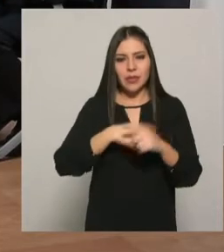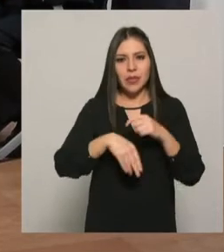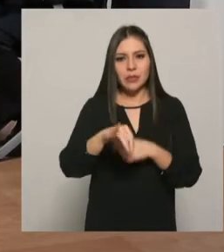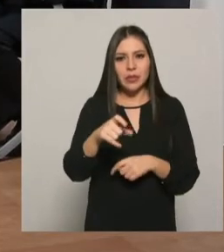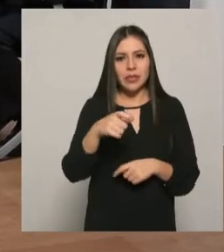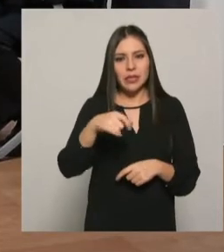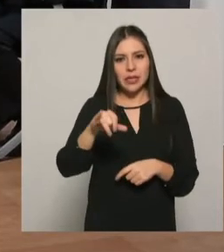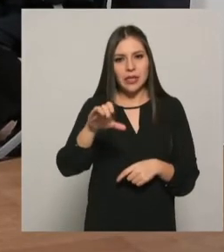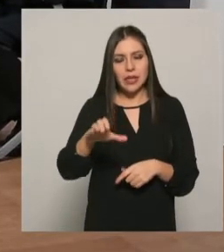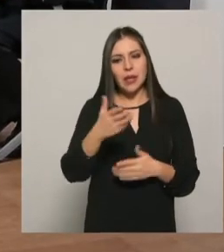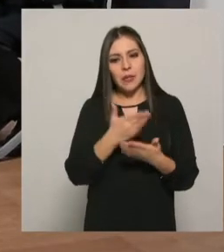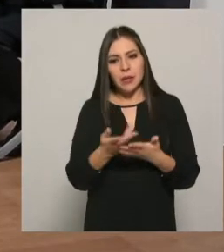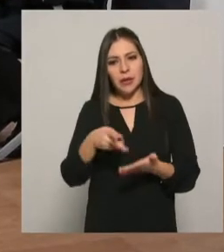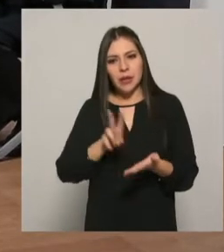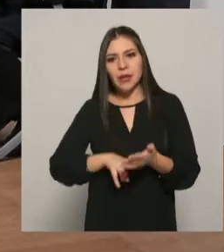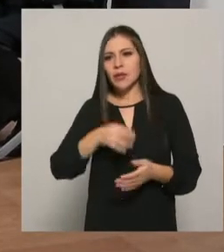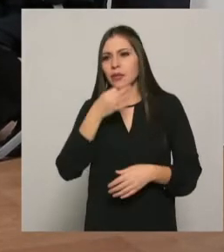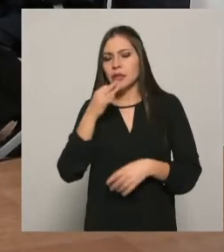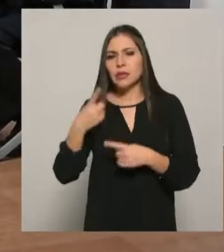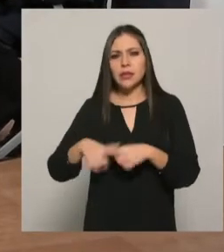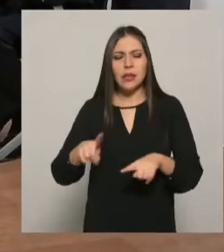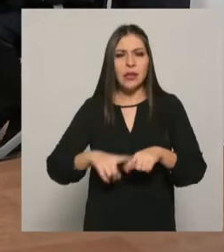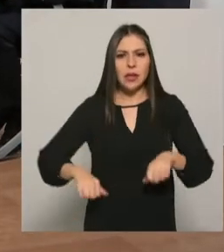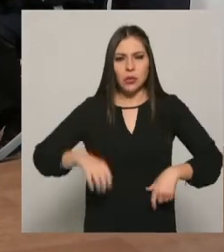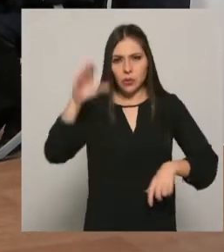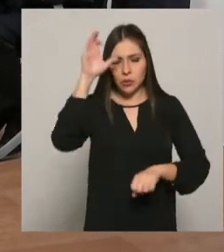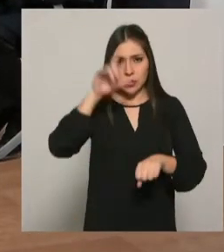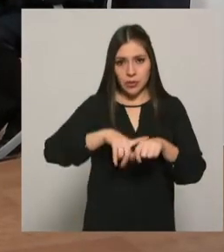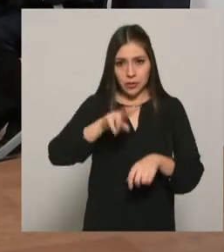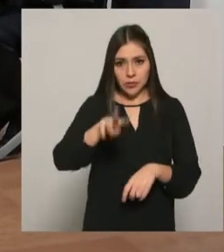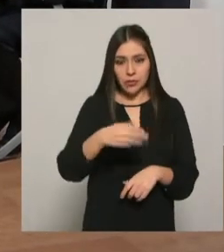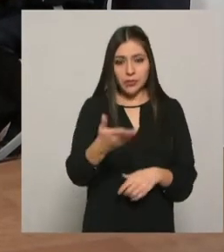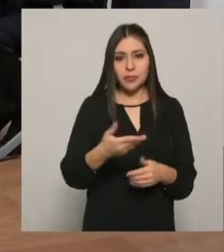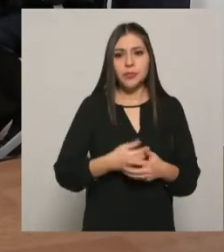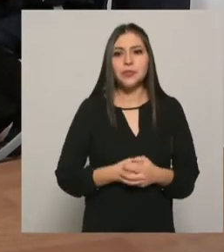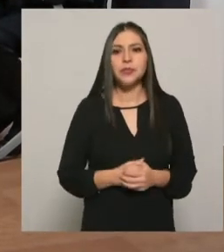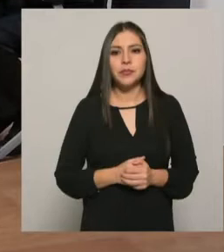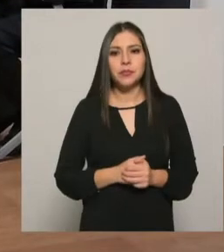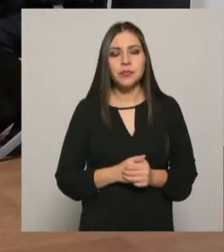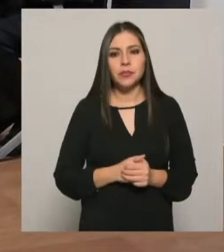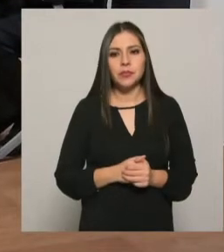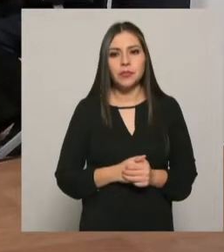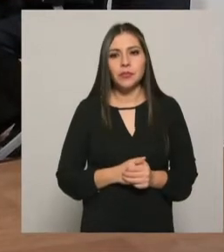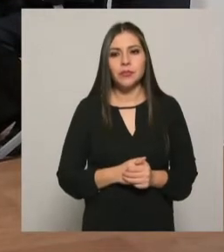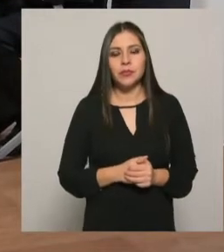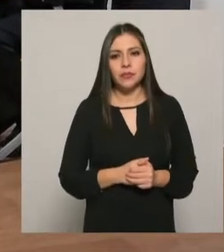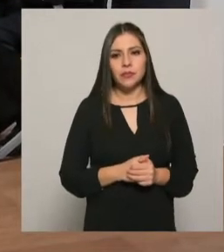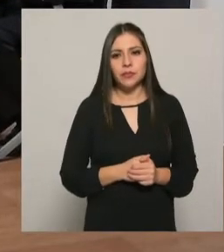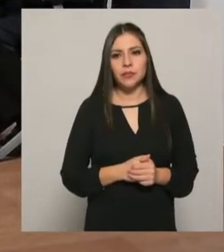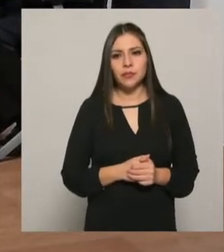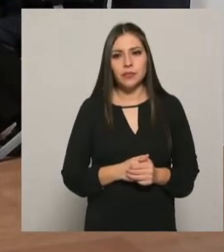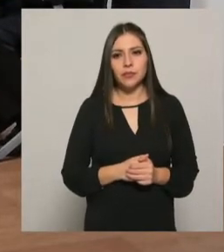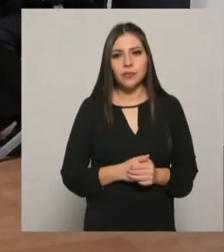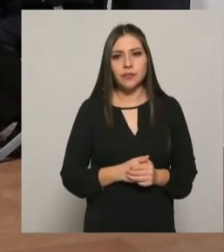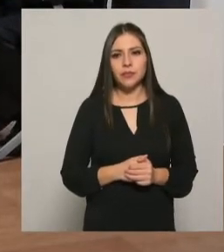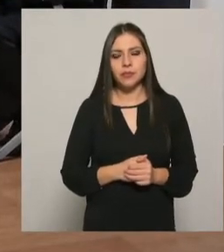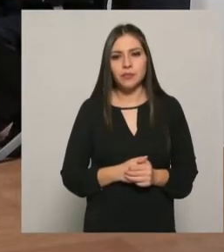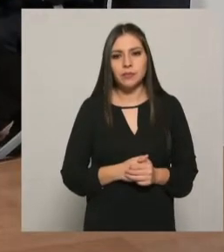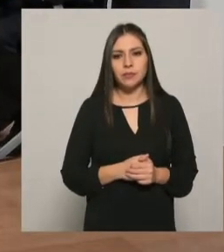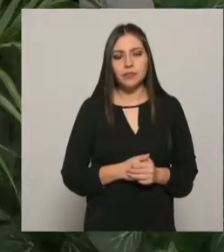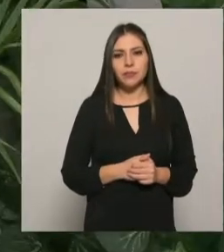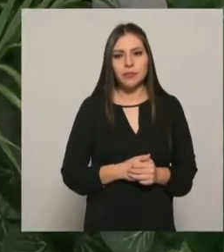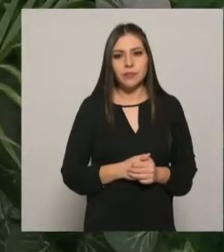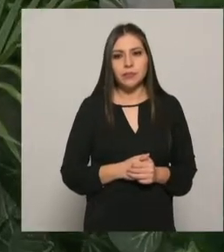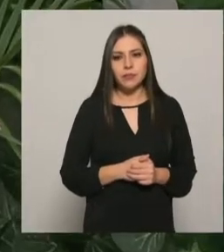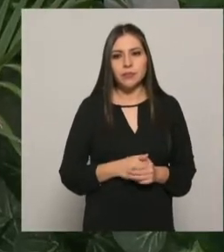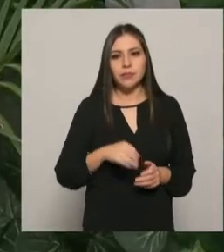hay festividades y aparte otro tipo de actividades culturales, ¿cierto? Claro, el pueblo pues se organiza para